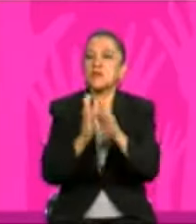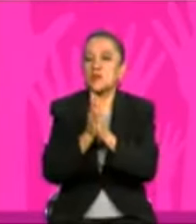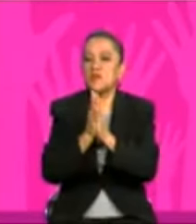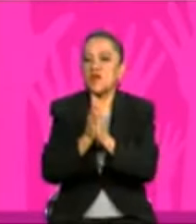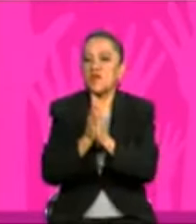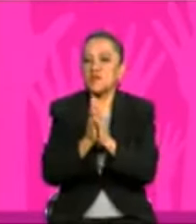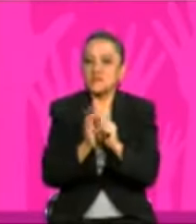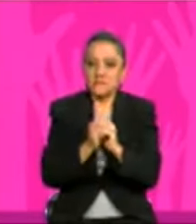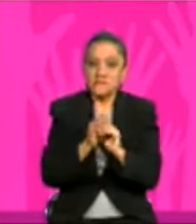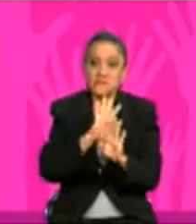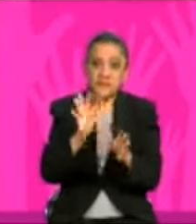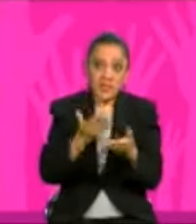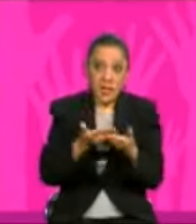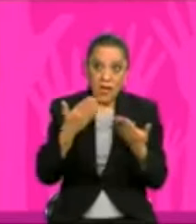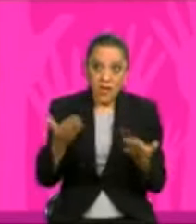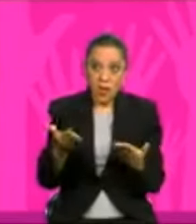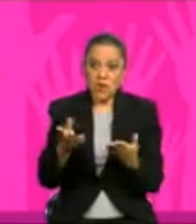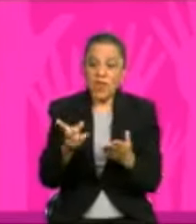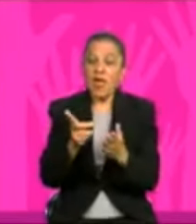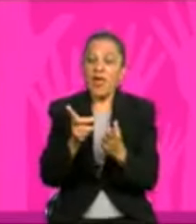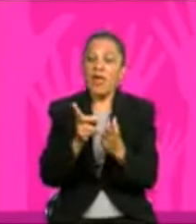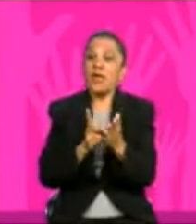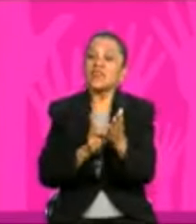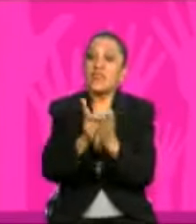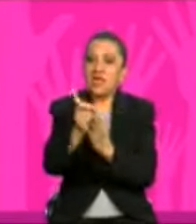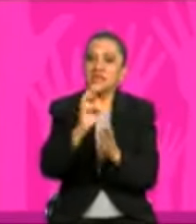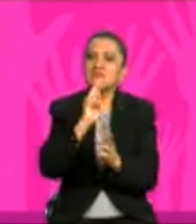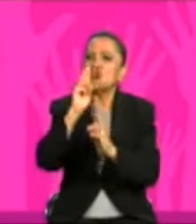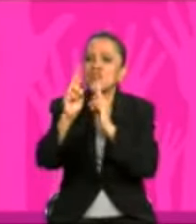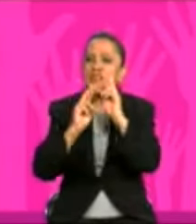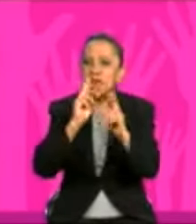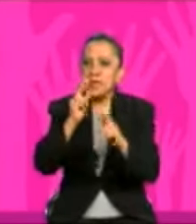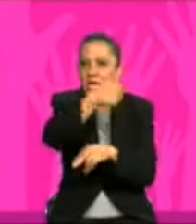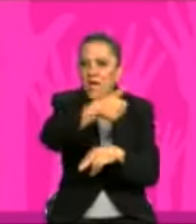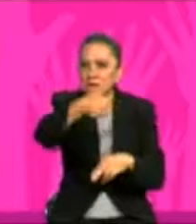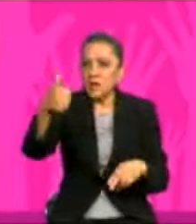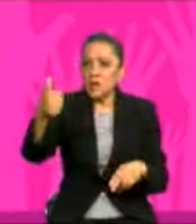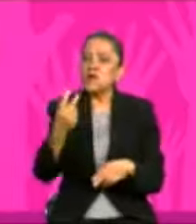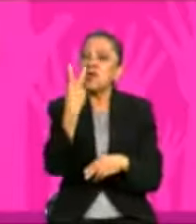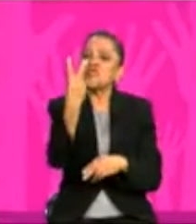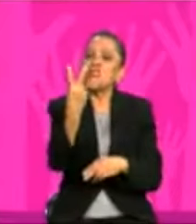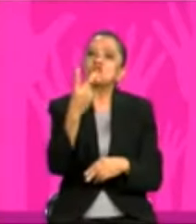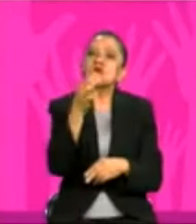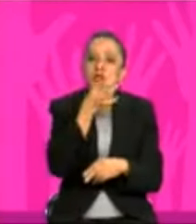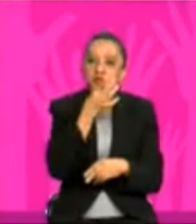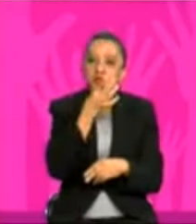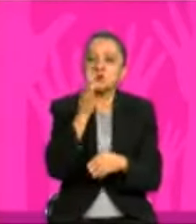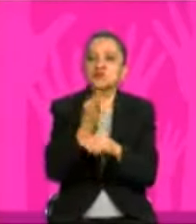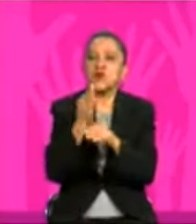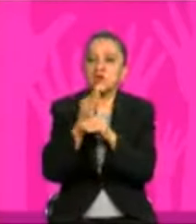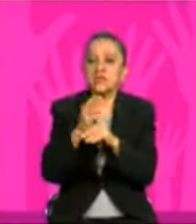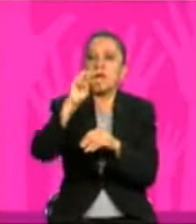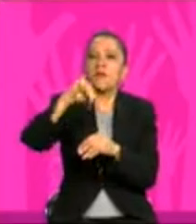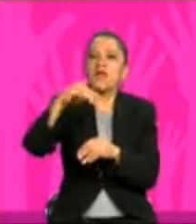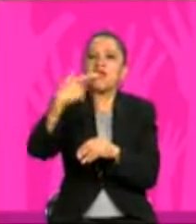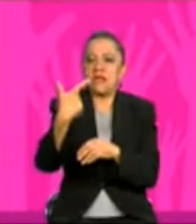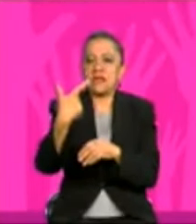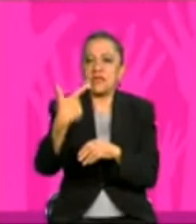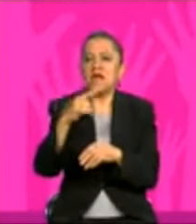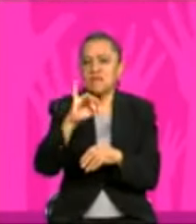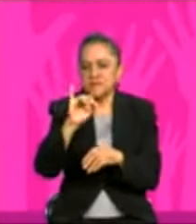Vamos ahora con el derecho de réplica. Tiene 2 minutos la candidata Margarita González Sarabia. Sí, conozco